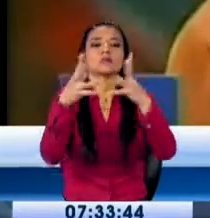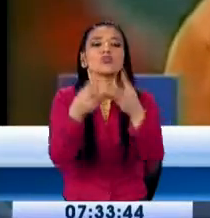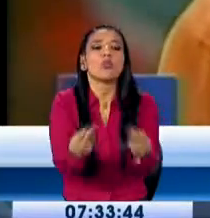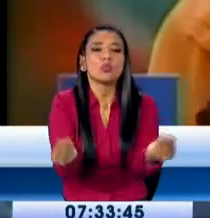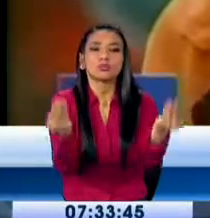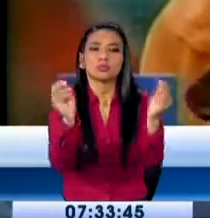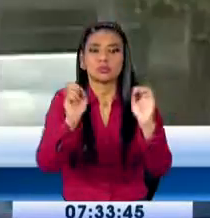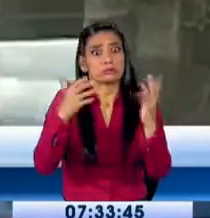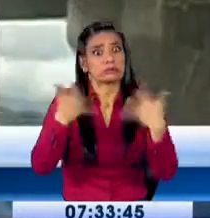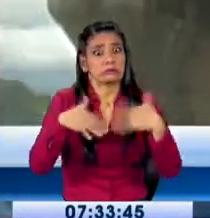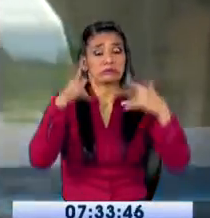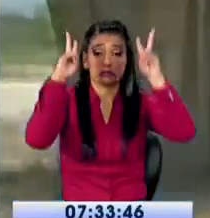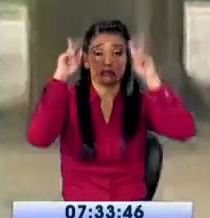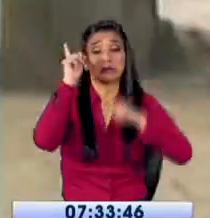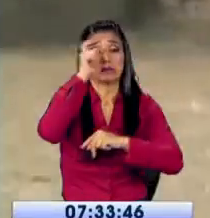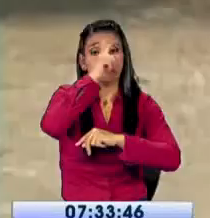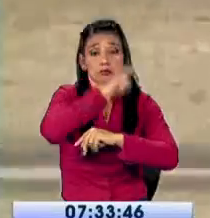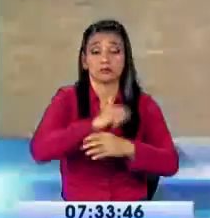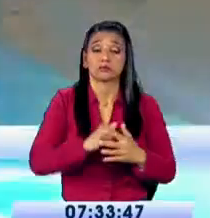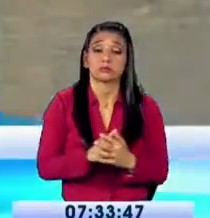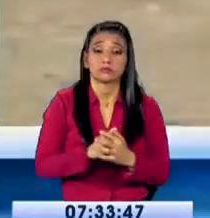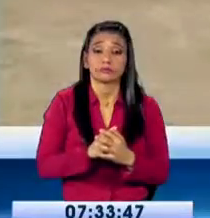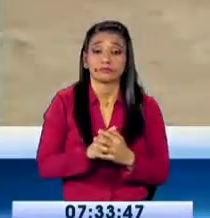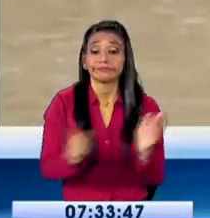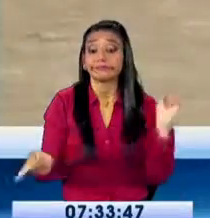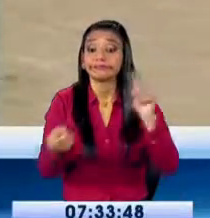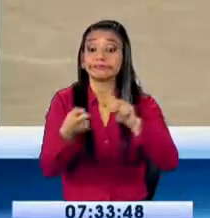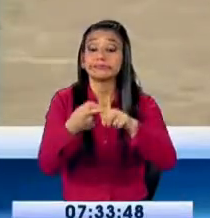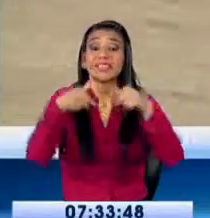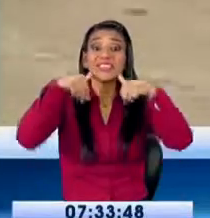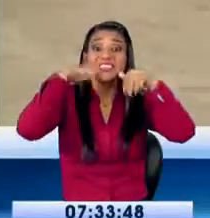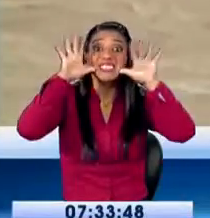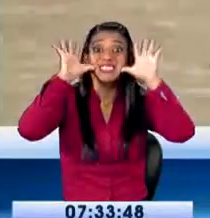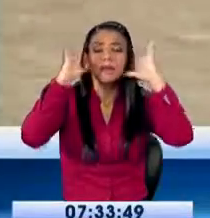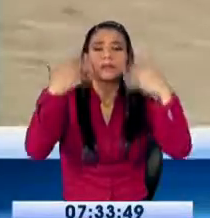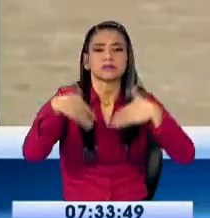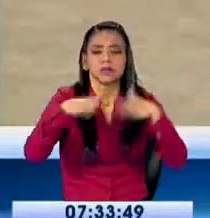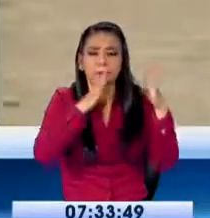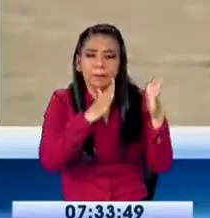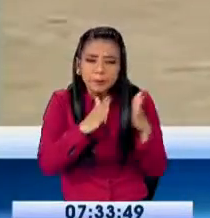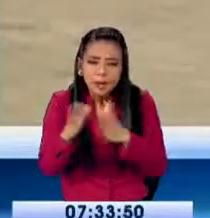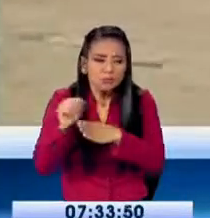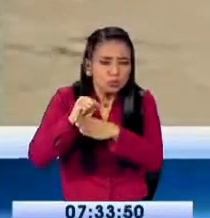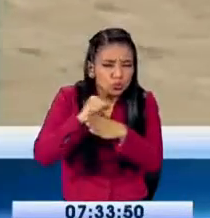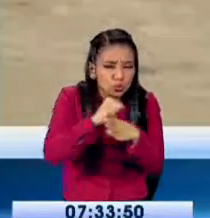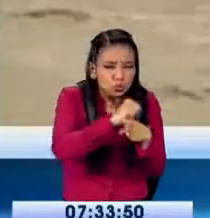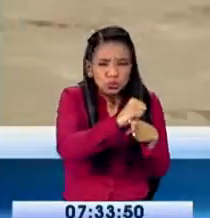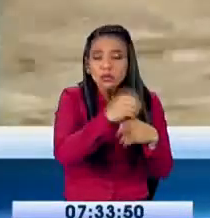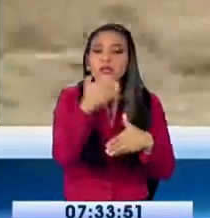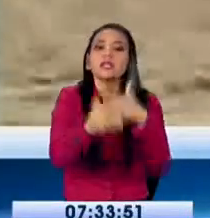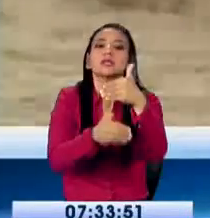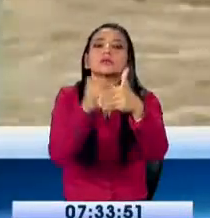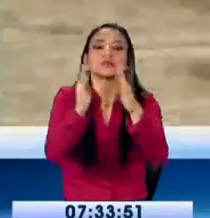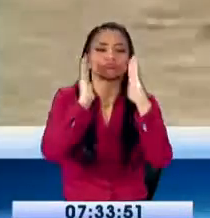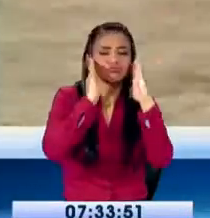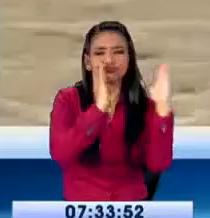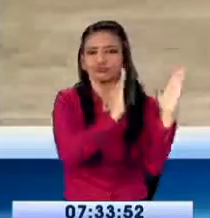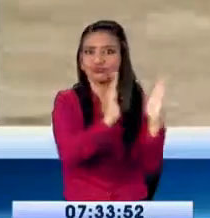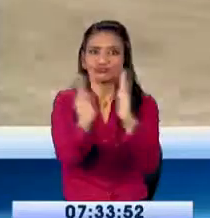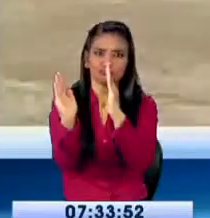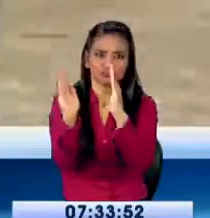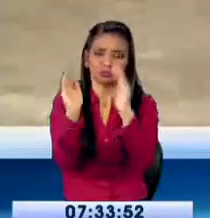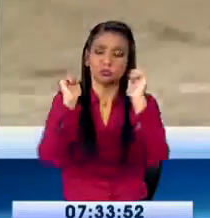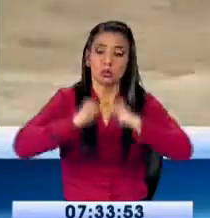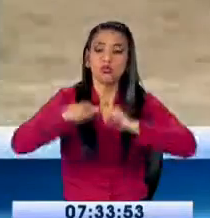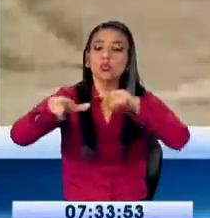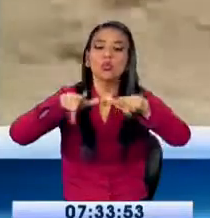situaciones muy difíciles. Dijo que hasta diciembre se cumpliría una fase de preparación y que luego se aplicarían los planes de mitigación en las que podrían ser